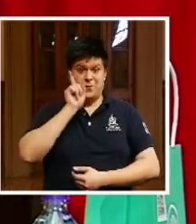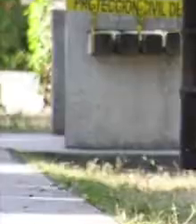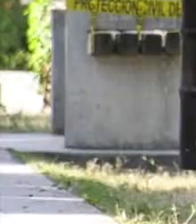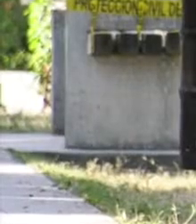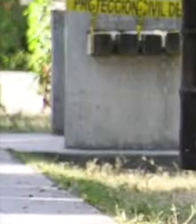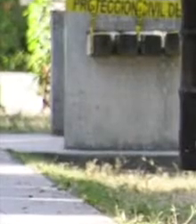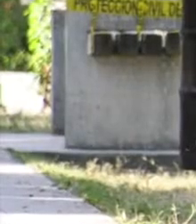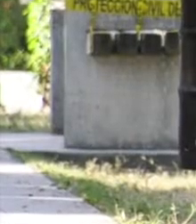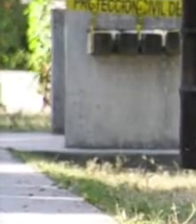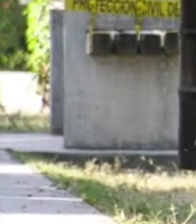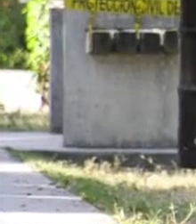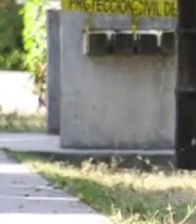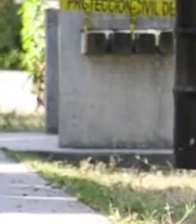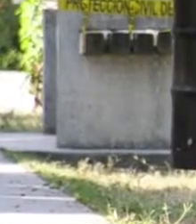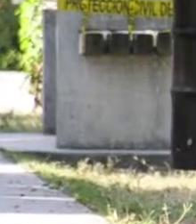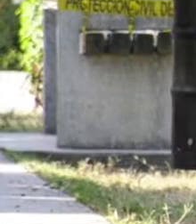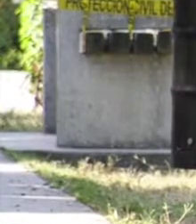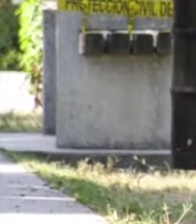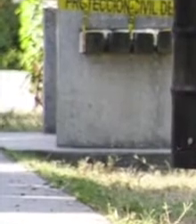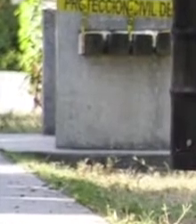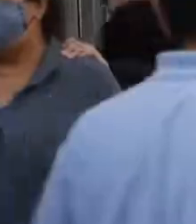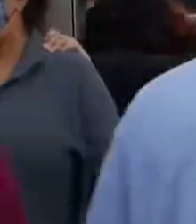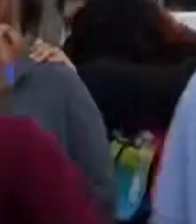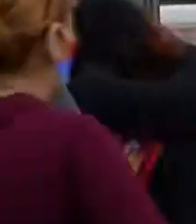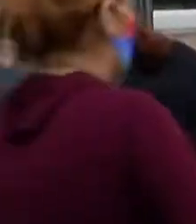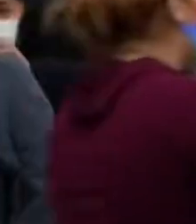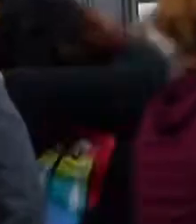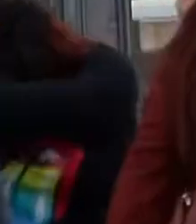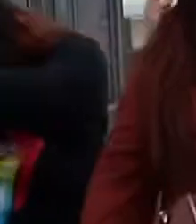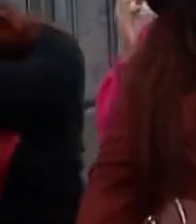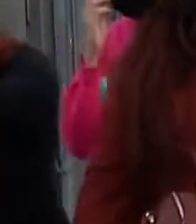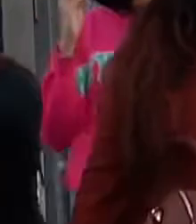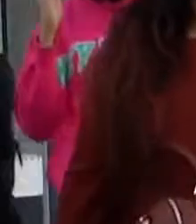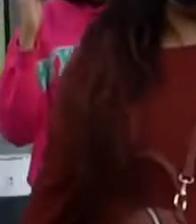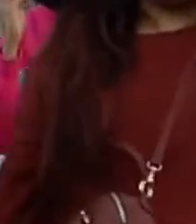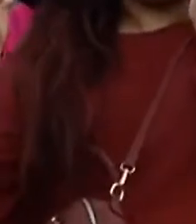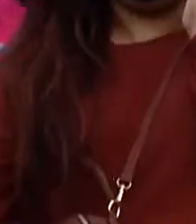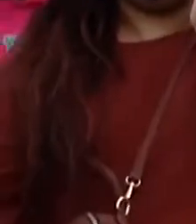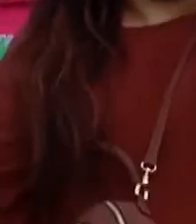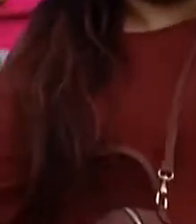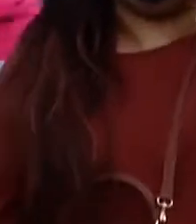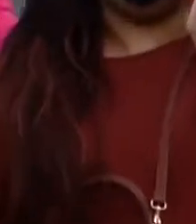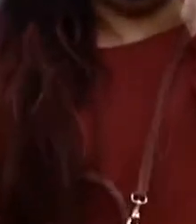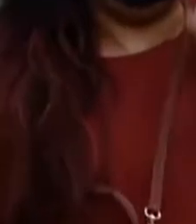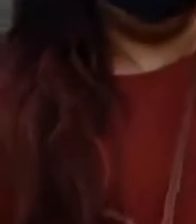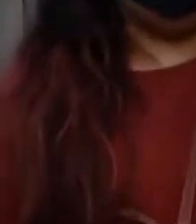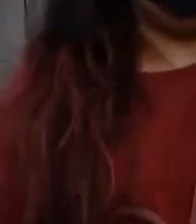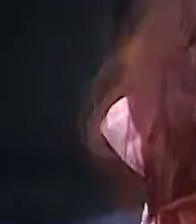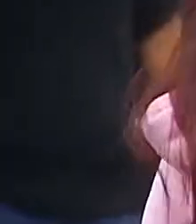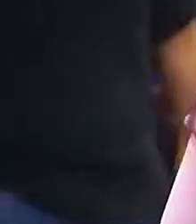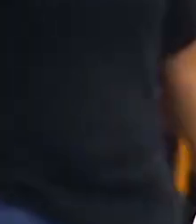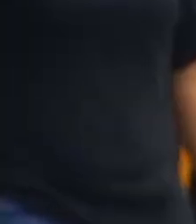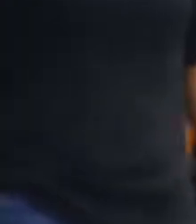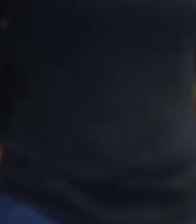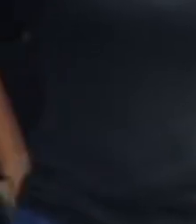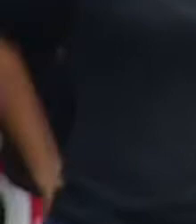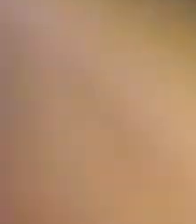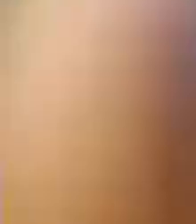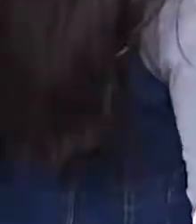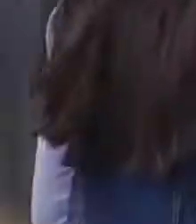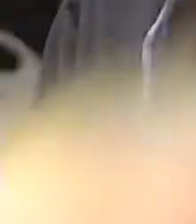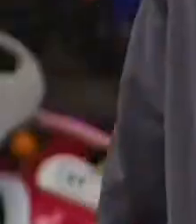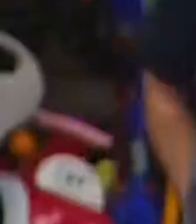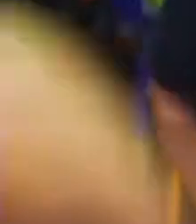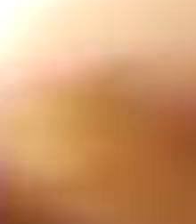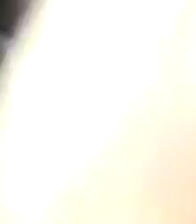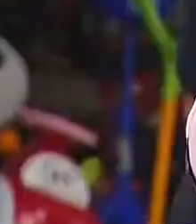puerperio. Dijo que si bien el riesgo de contagio entre una mujer en gestación y cualquier otro tipo de persona es la misma, el peligro de